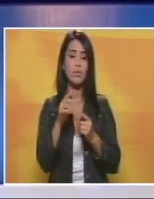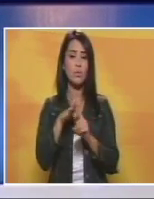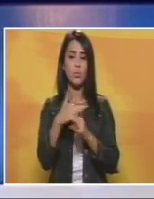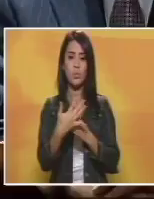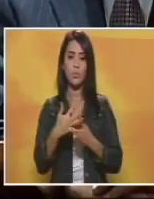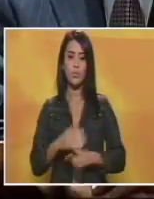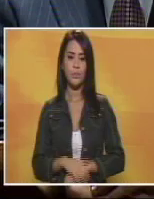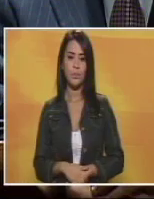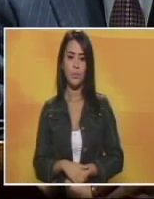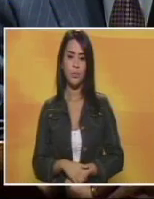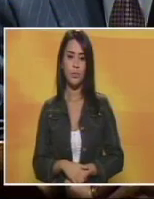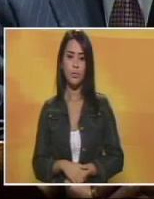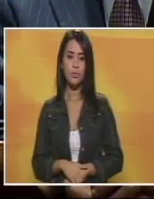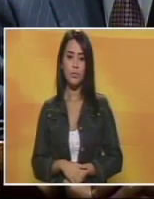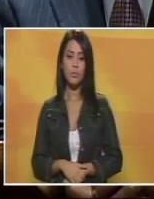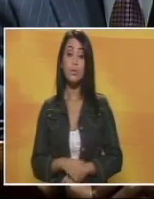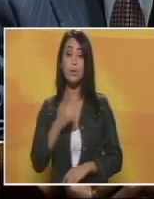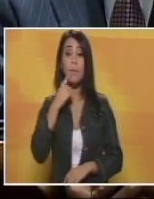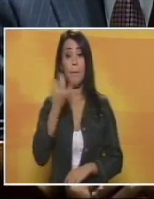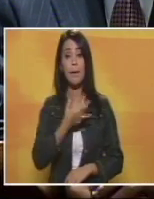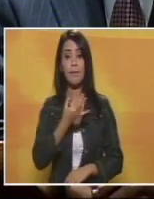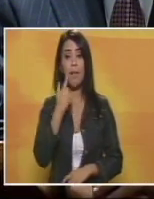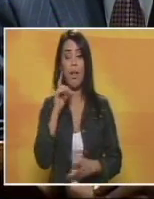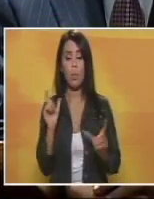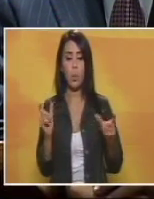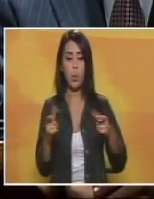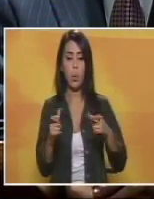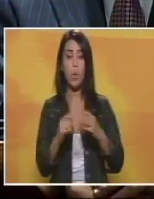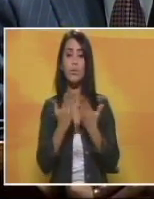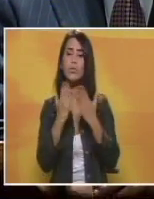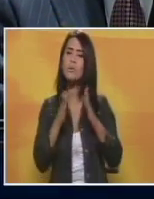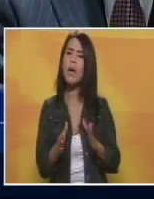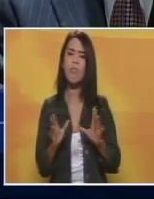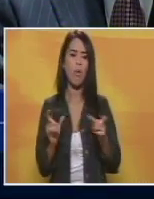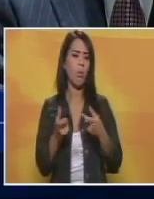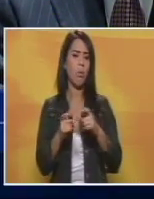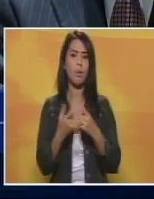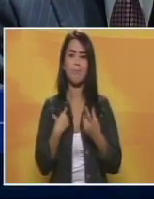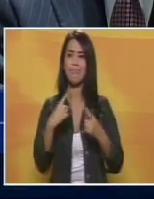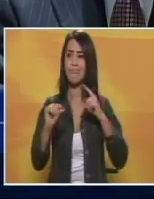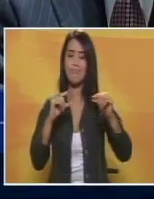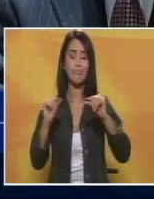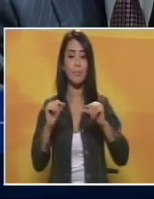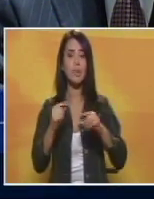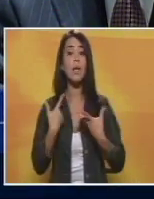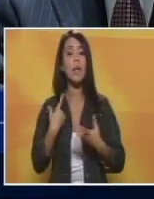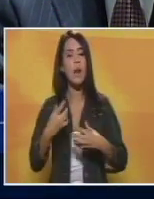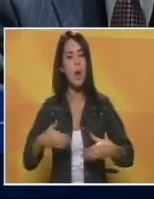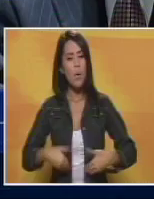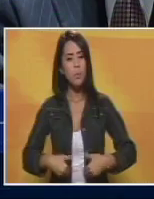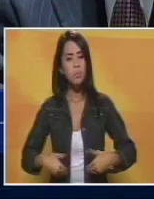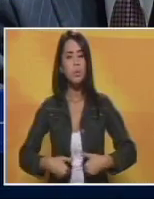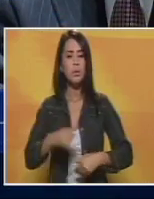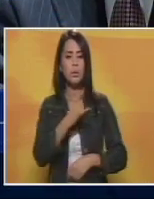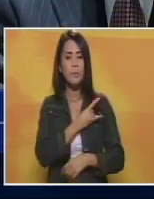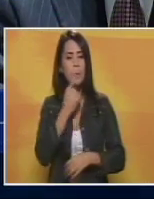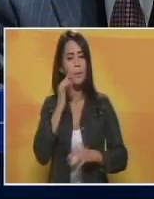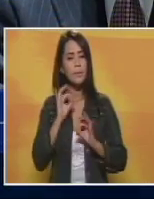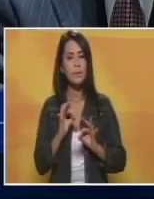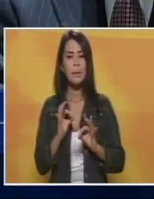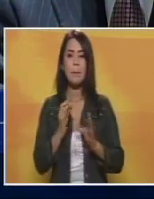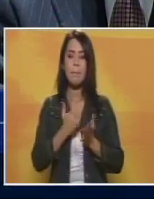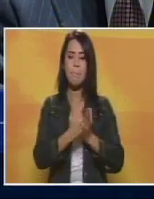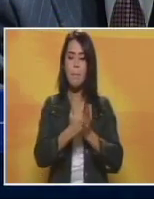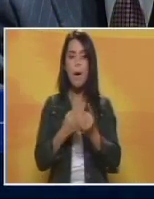García Arocha indicó que aunque ciertamente la deserción estudiantil es un problema visible, la universidad lucha para sostener a quienes deciden terminar